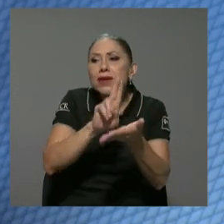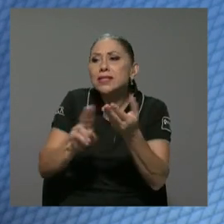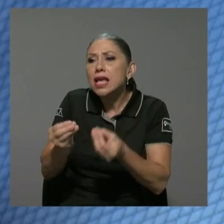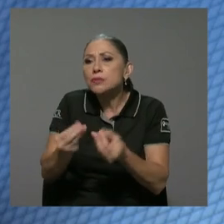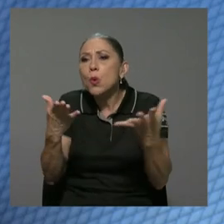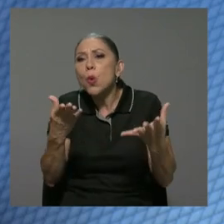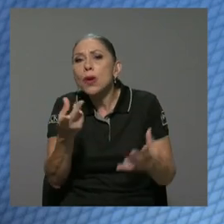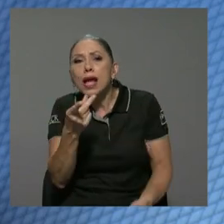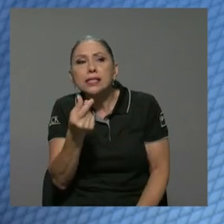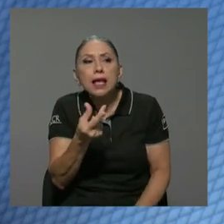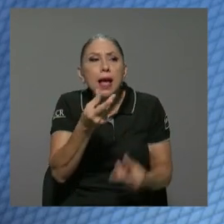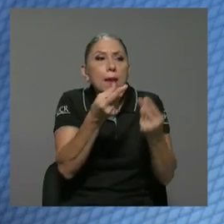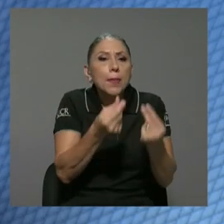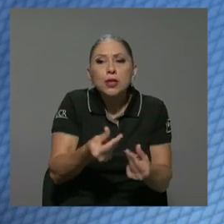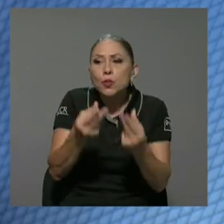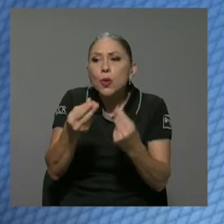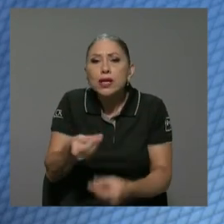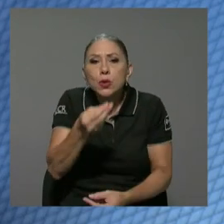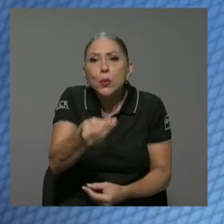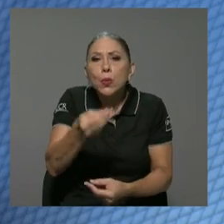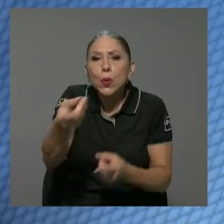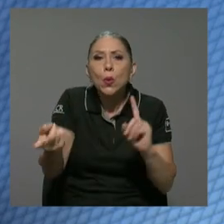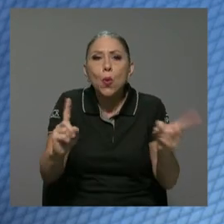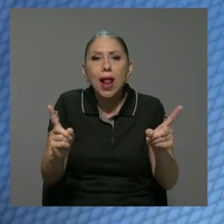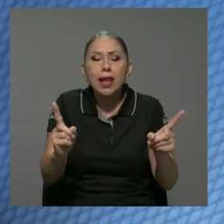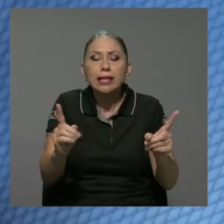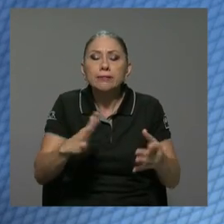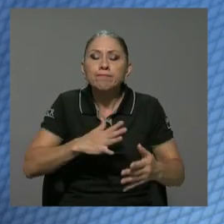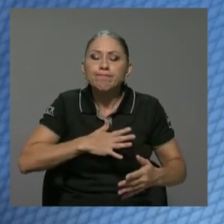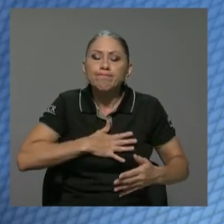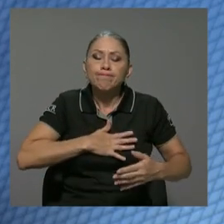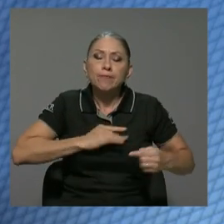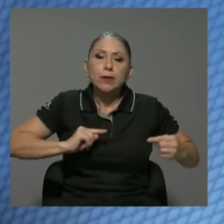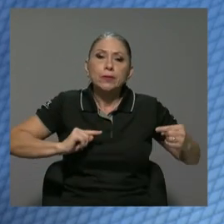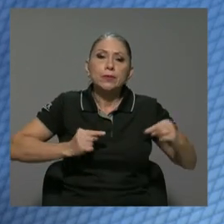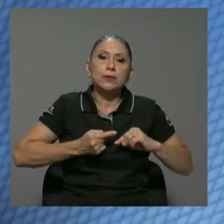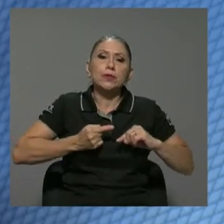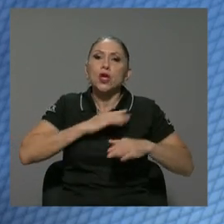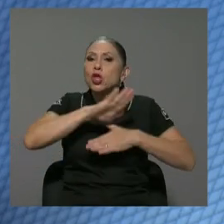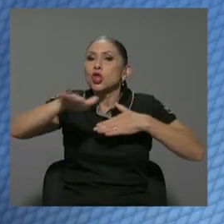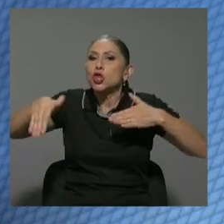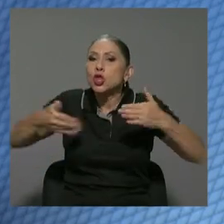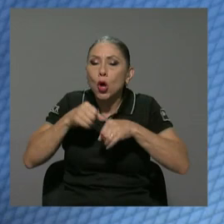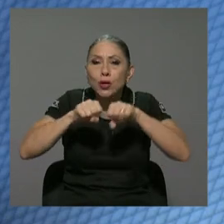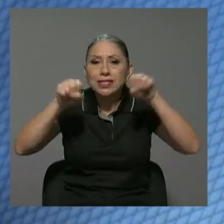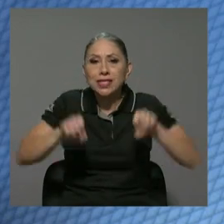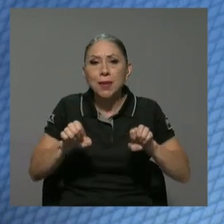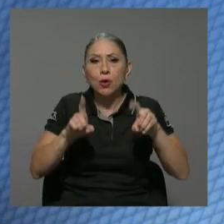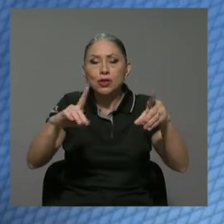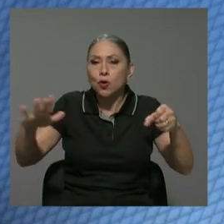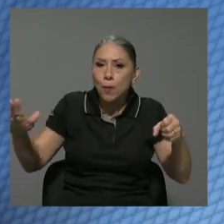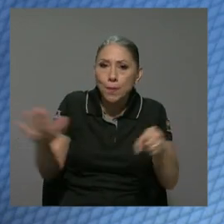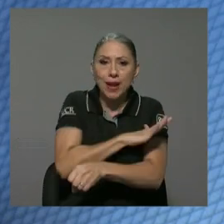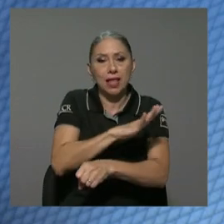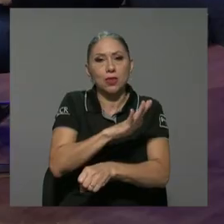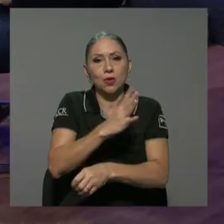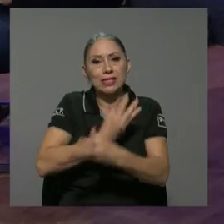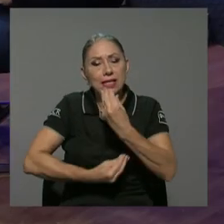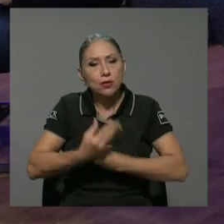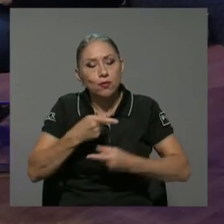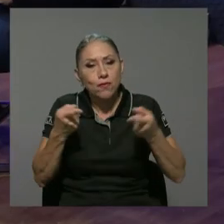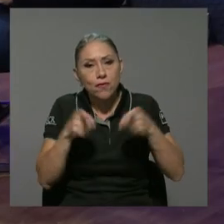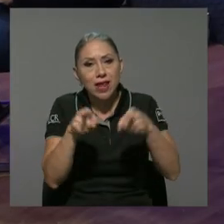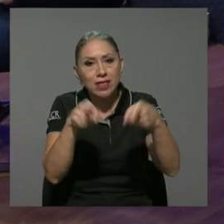muy lamentable que los que están sufriendo es el sistema de educación completo en el país. Y este ataque que